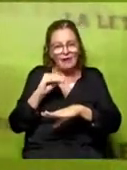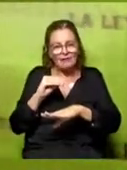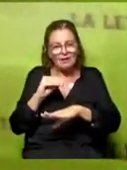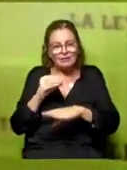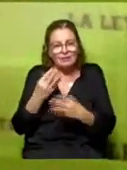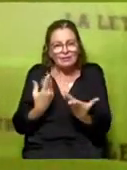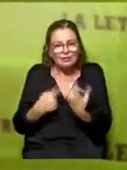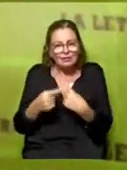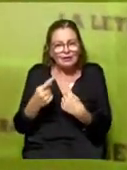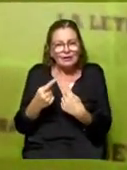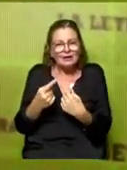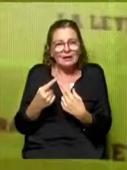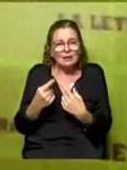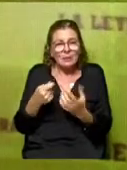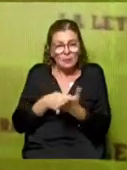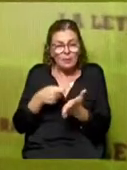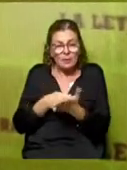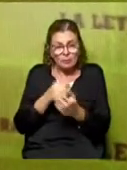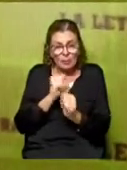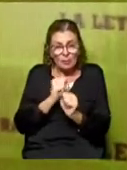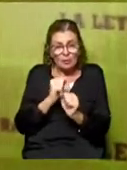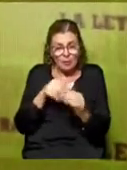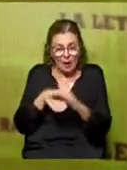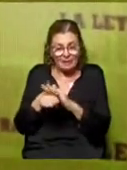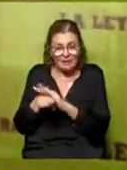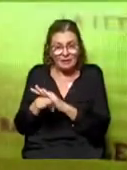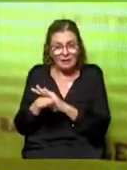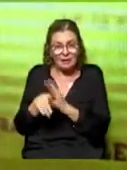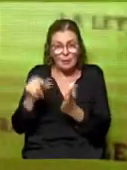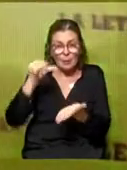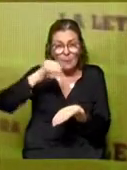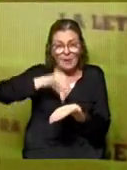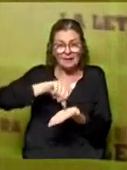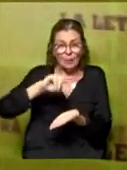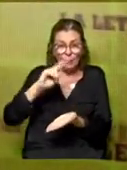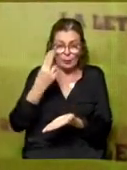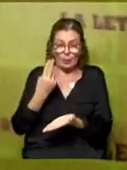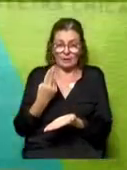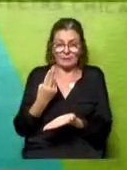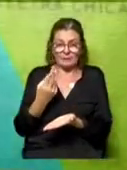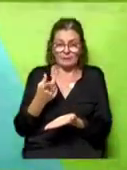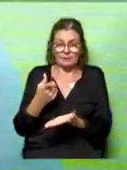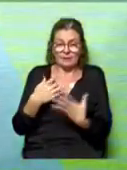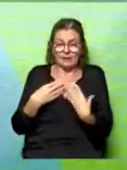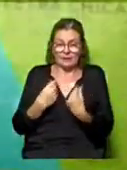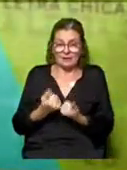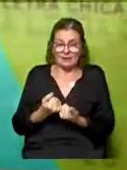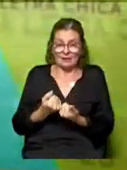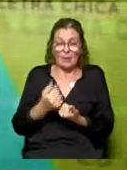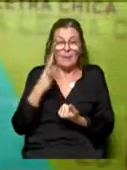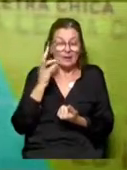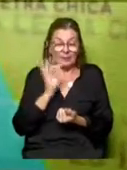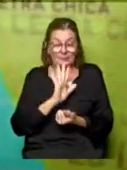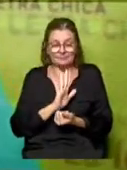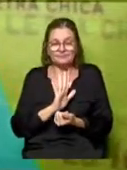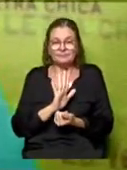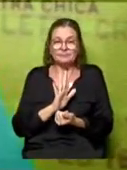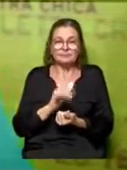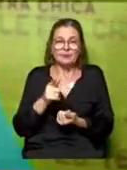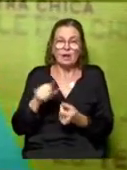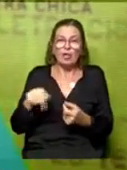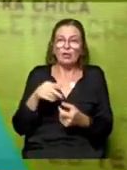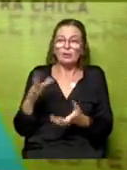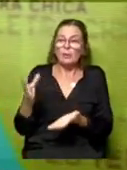lo que tenemos recursos y plata, podemos acceder en un país como el nuestro. Y en ese sentido, no, Mauricio, perdón, ¿de dónde se pueden